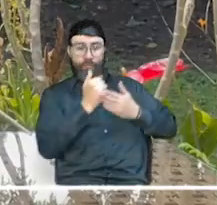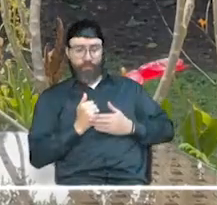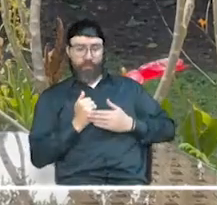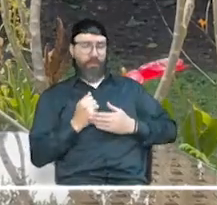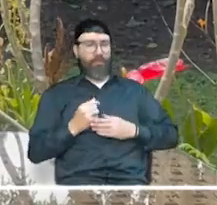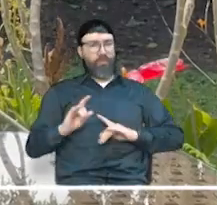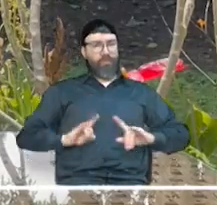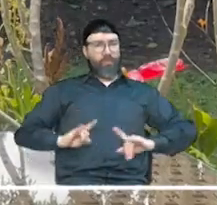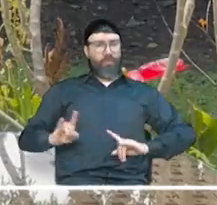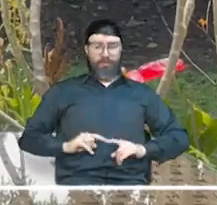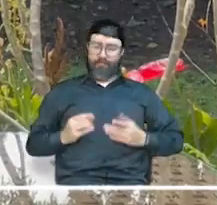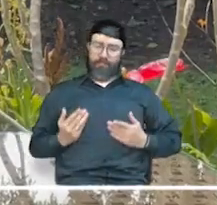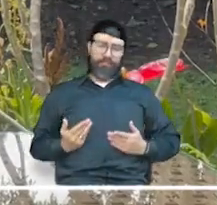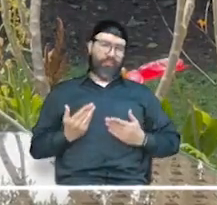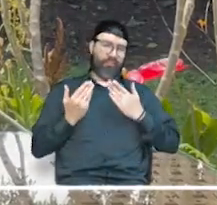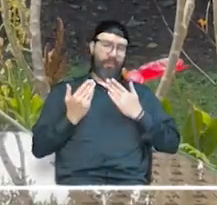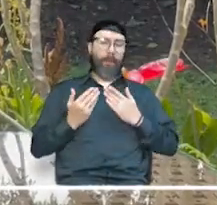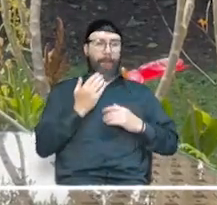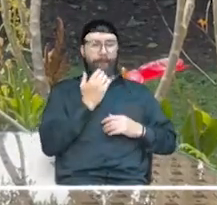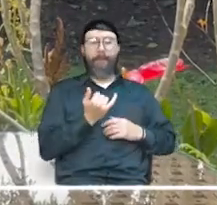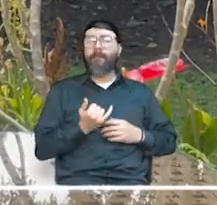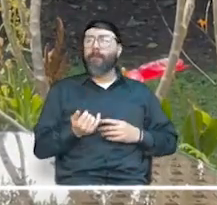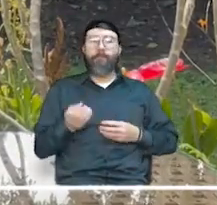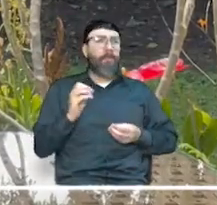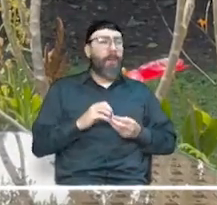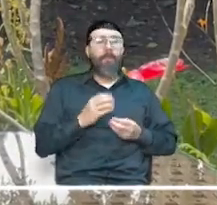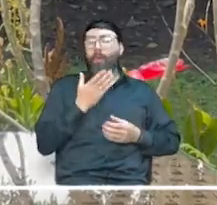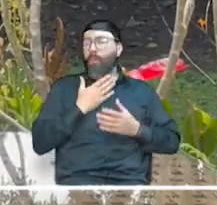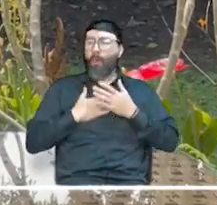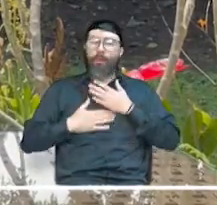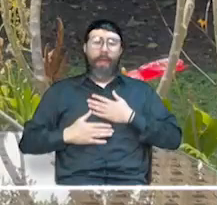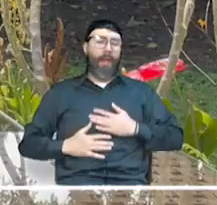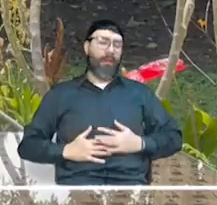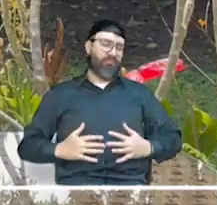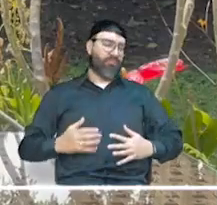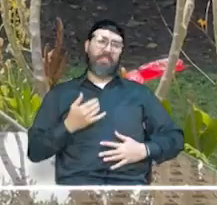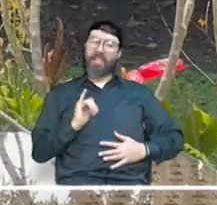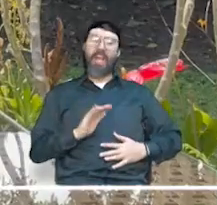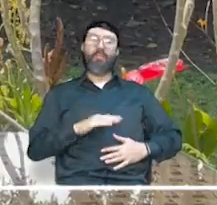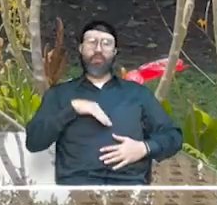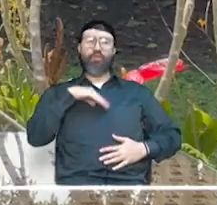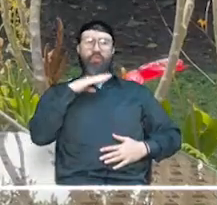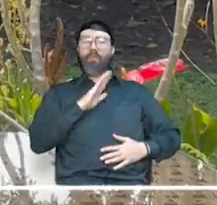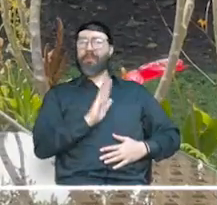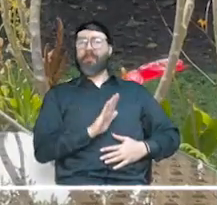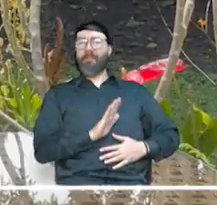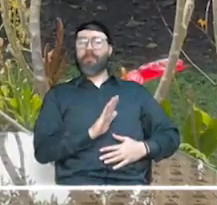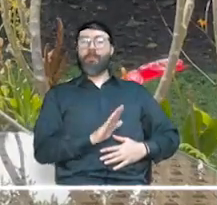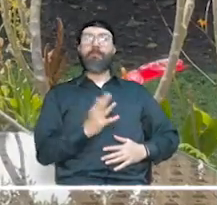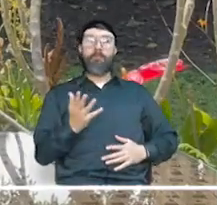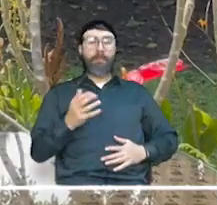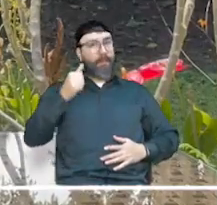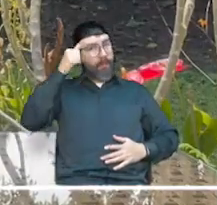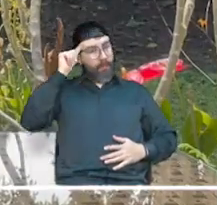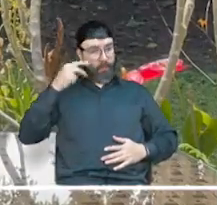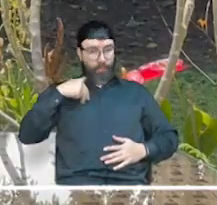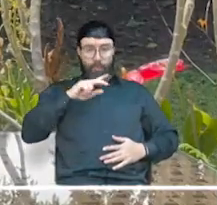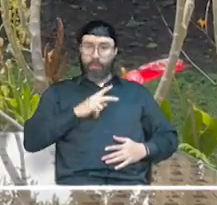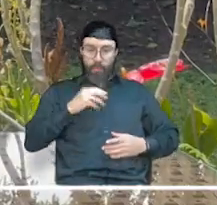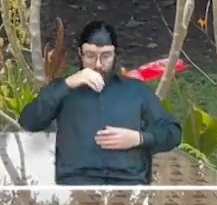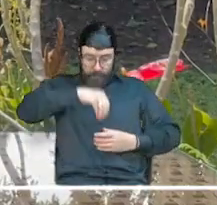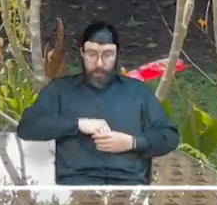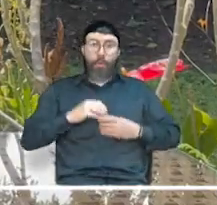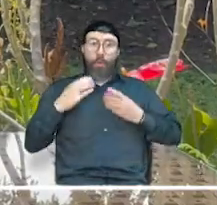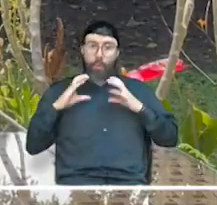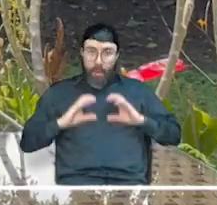nutrientes, tener más saciedad y recordar que nosotros tenemos un alto porcentaje de grasa en